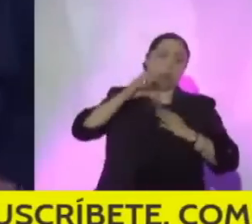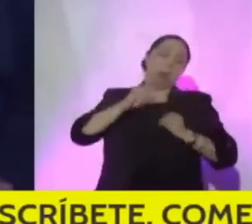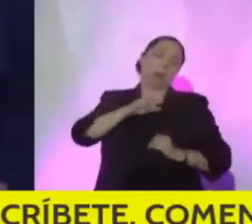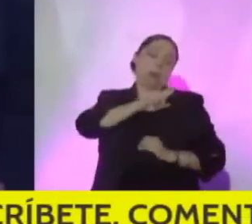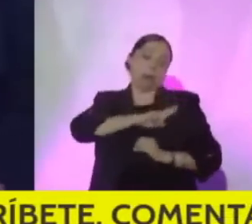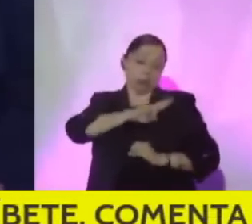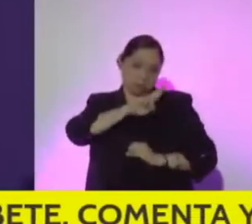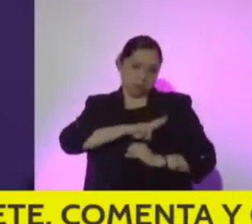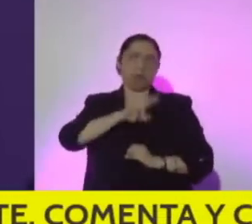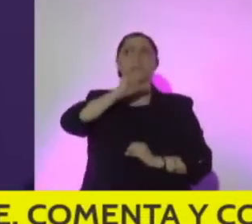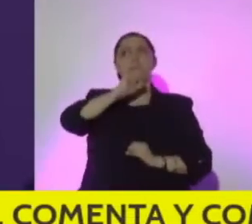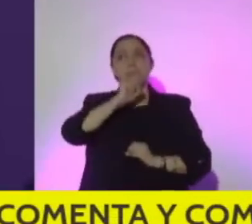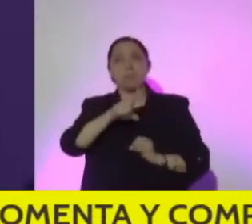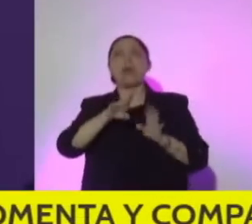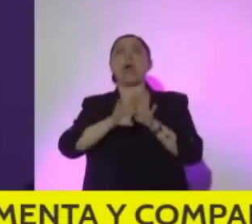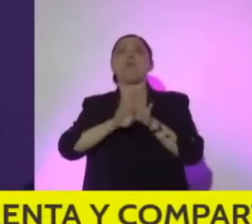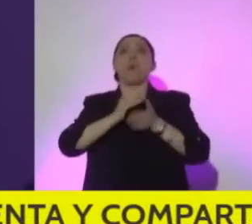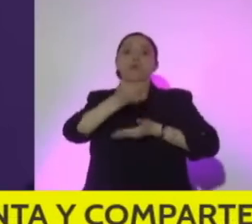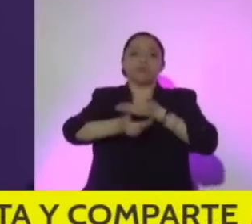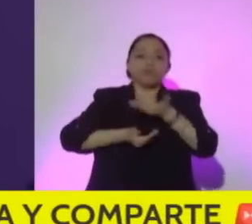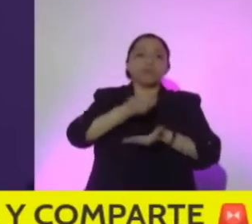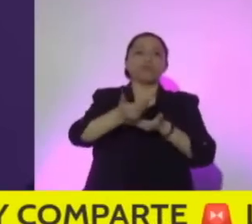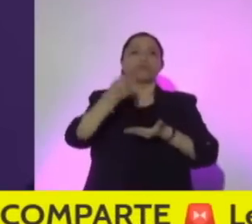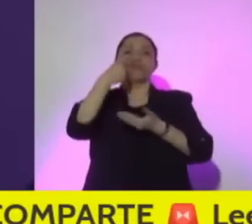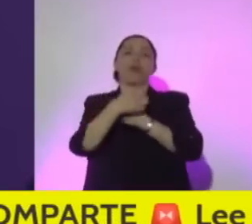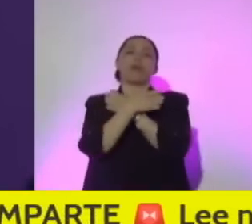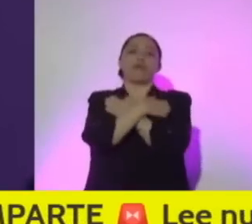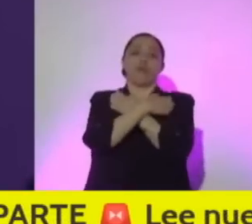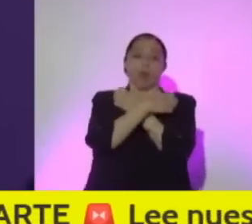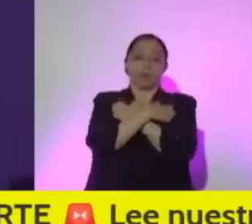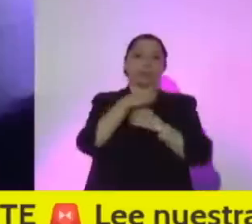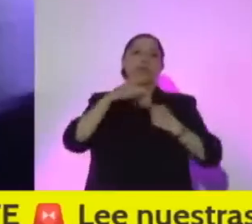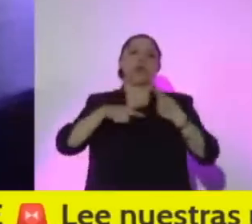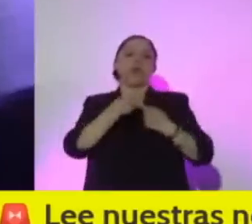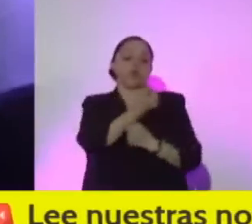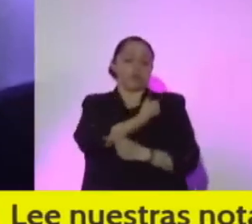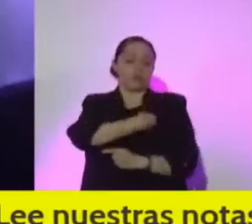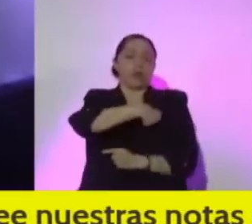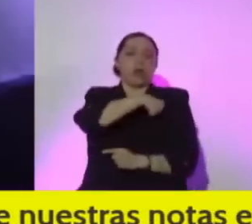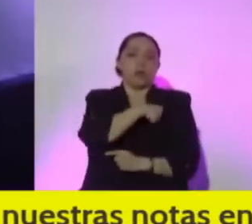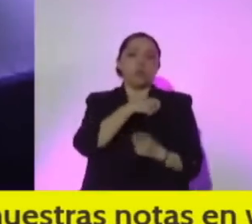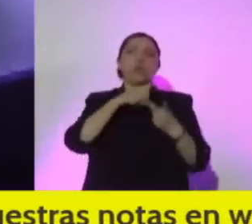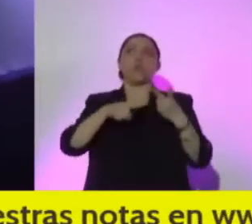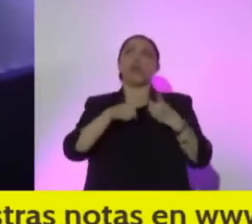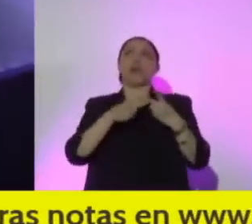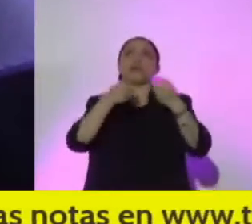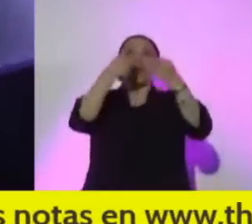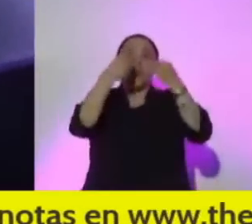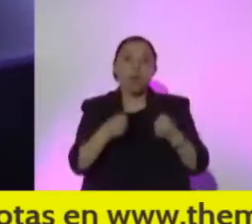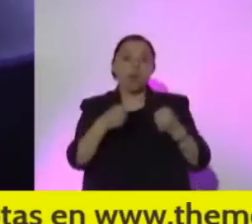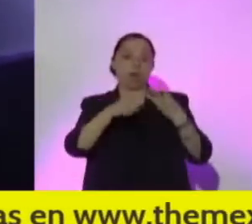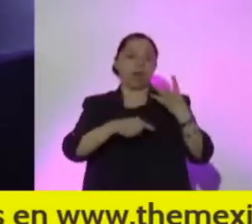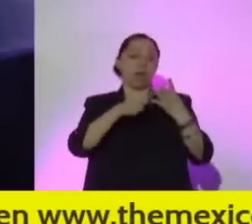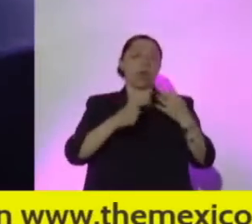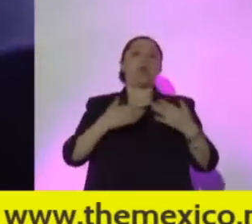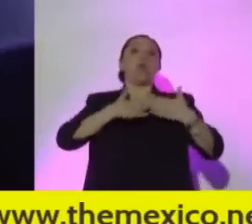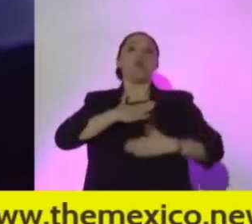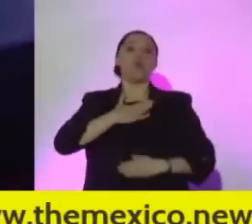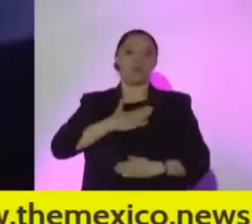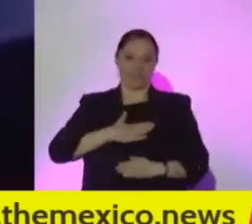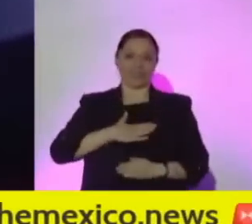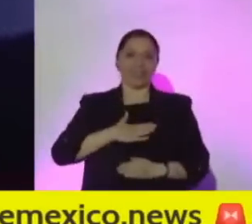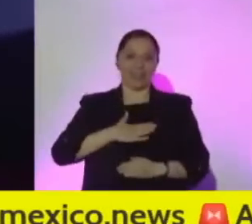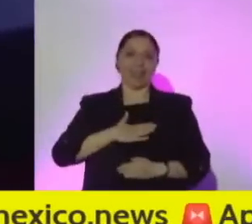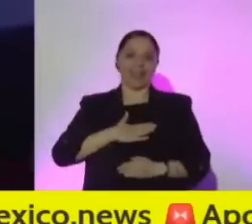serv públicos en educación en salud en seguridad y en justicia y donde